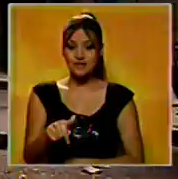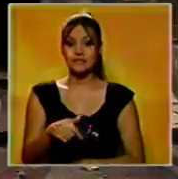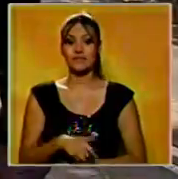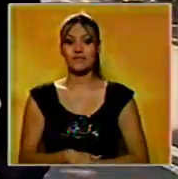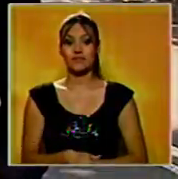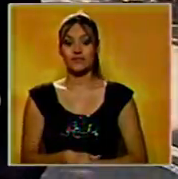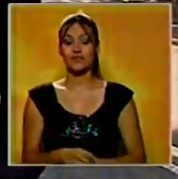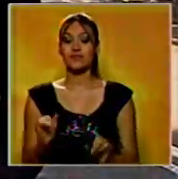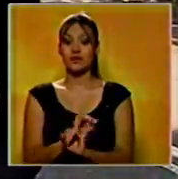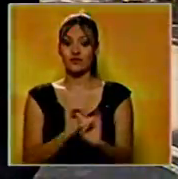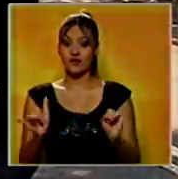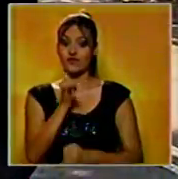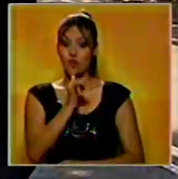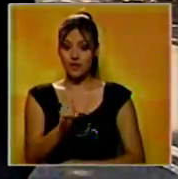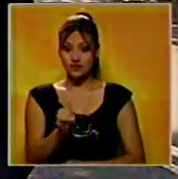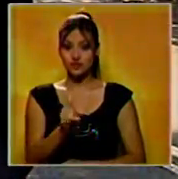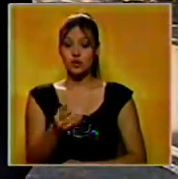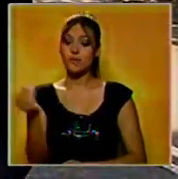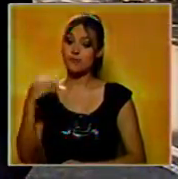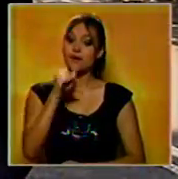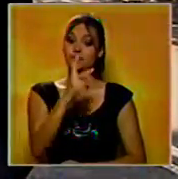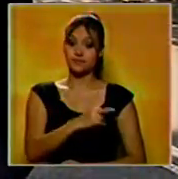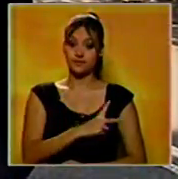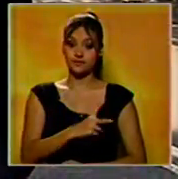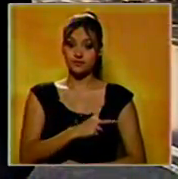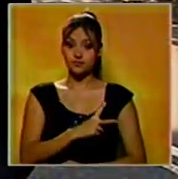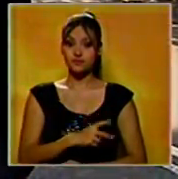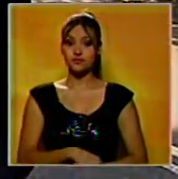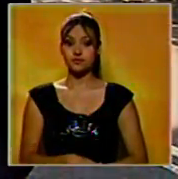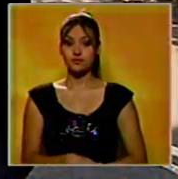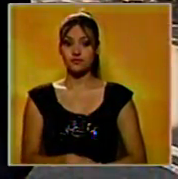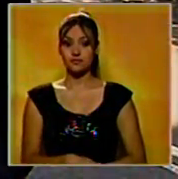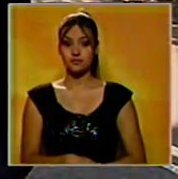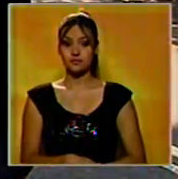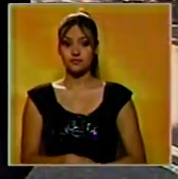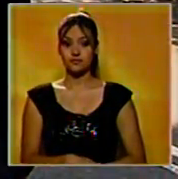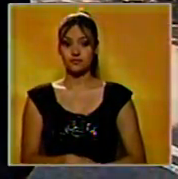Bellomonte. Es nuestro informe. Continúen con más de la emisión meridiana de su noticiero Venevisión.